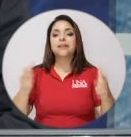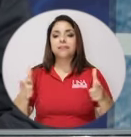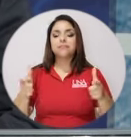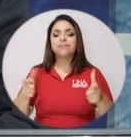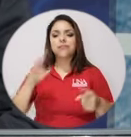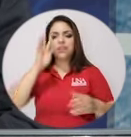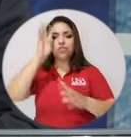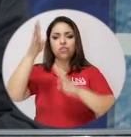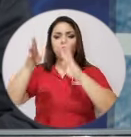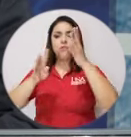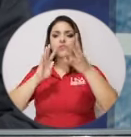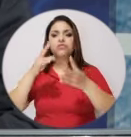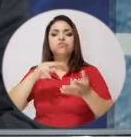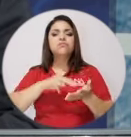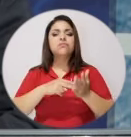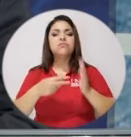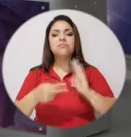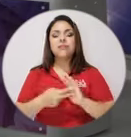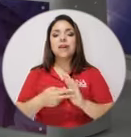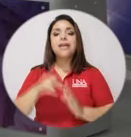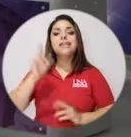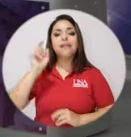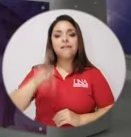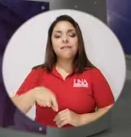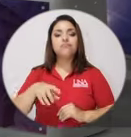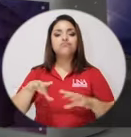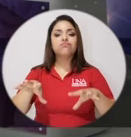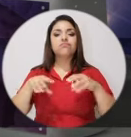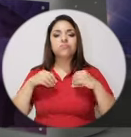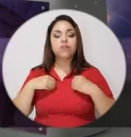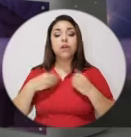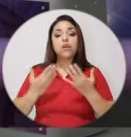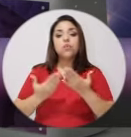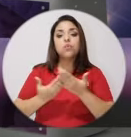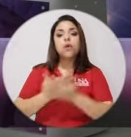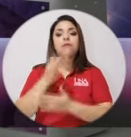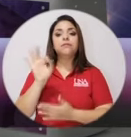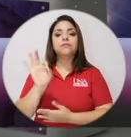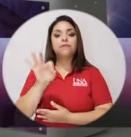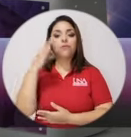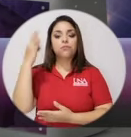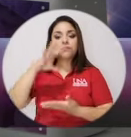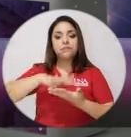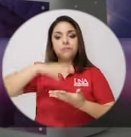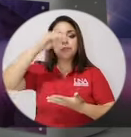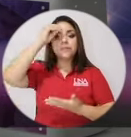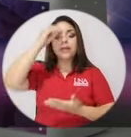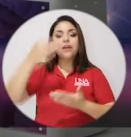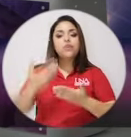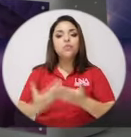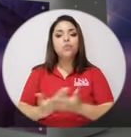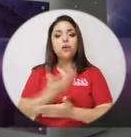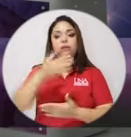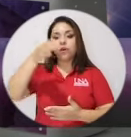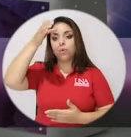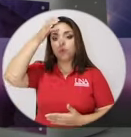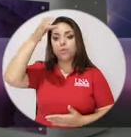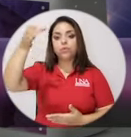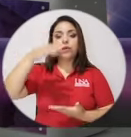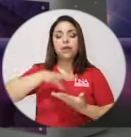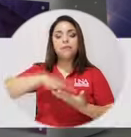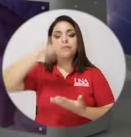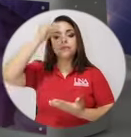expresión. Si innovación curricular significa que tenemos que reconocer nuevos escenarios de aprendizaje, una nueva cultura del